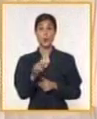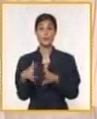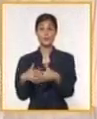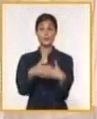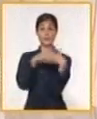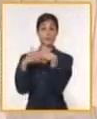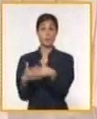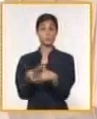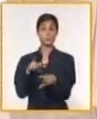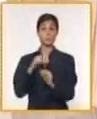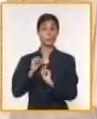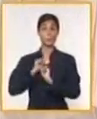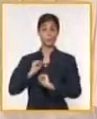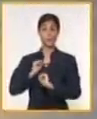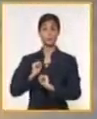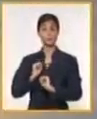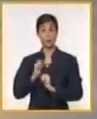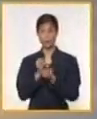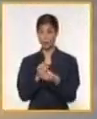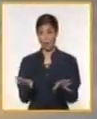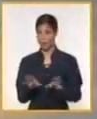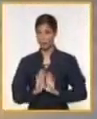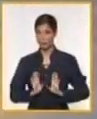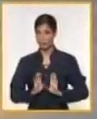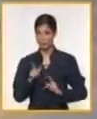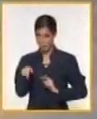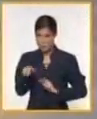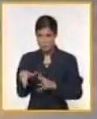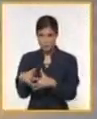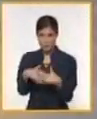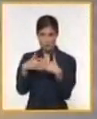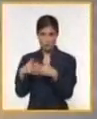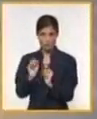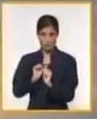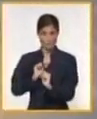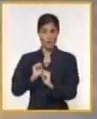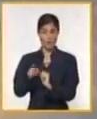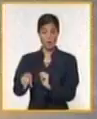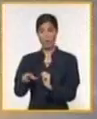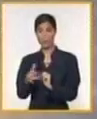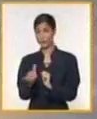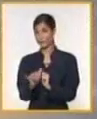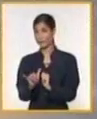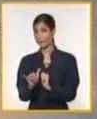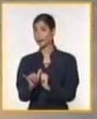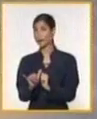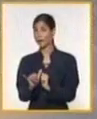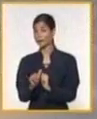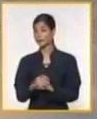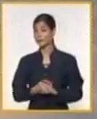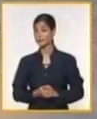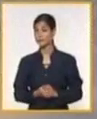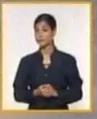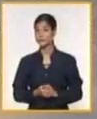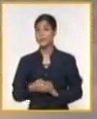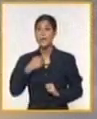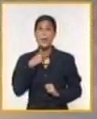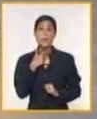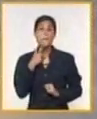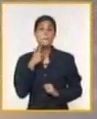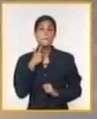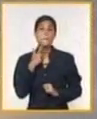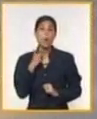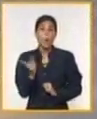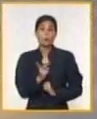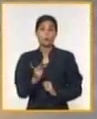fuerte. Vamos a estar claros. Entonces, una relación dialéctica, vamos a decir, de aliados, que son aliados muy fuertes y que